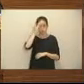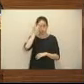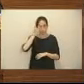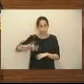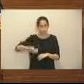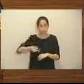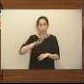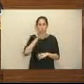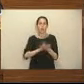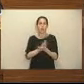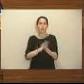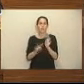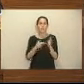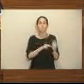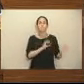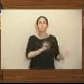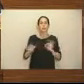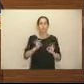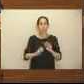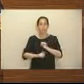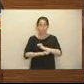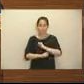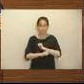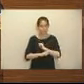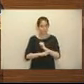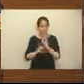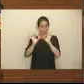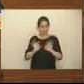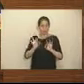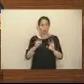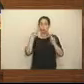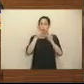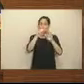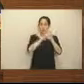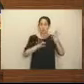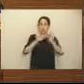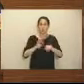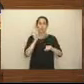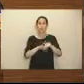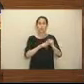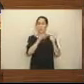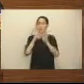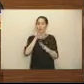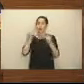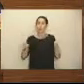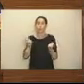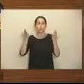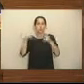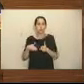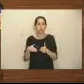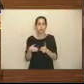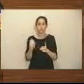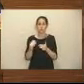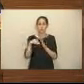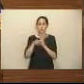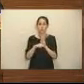debe entenderse como una planificación estratégica. No define objetivos, no fija un cronograma de actuaciones. Por no incluye